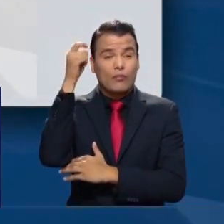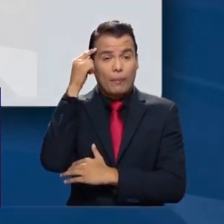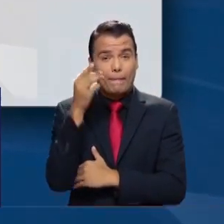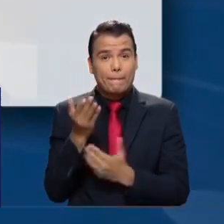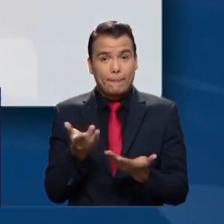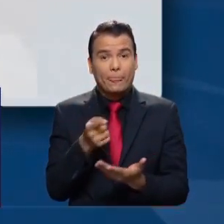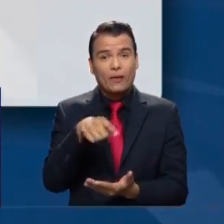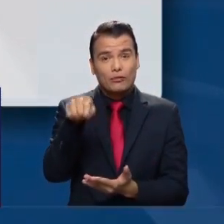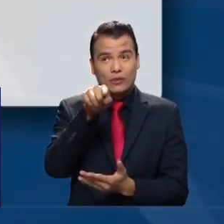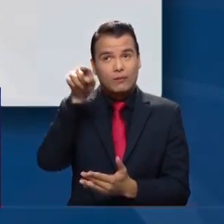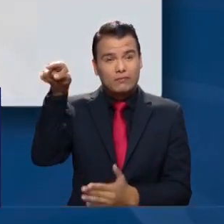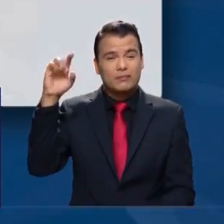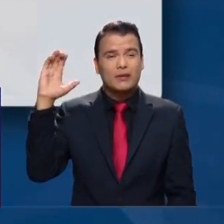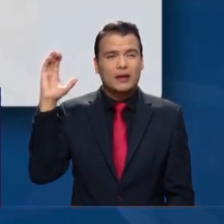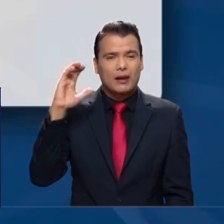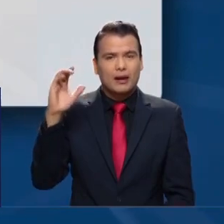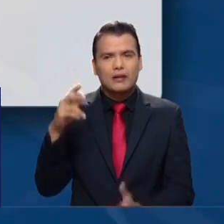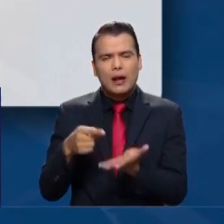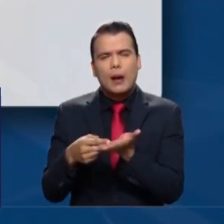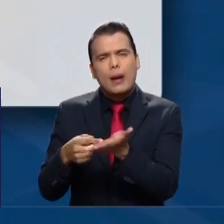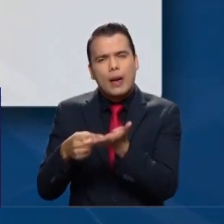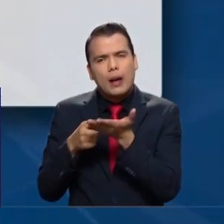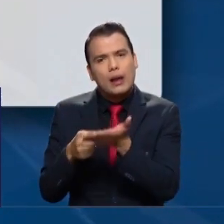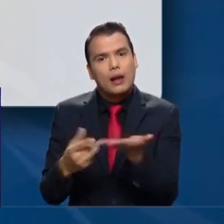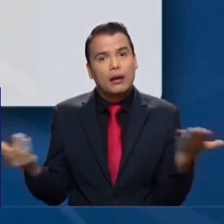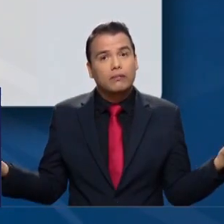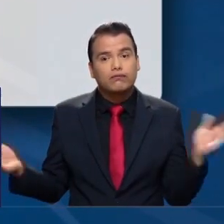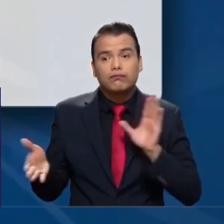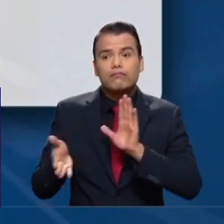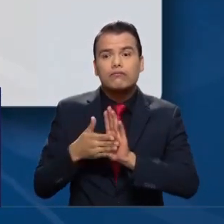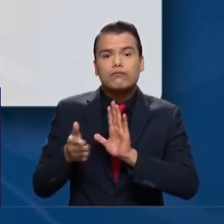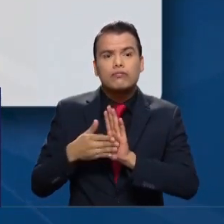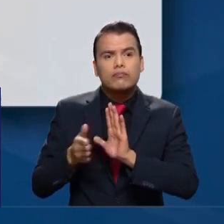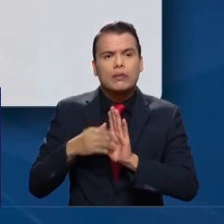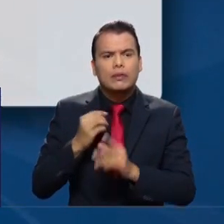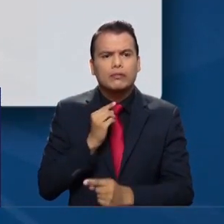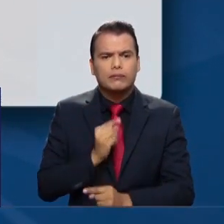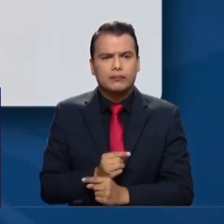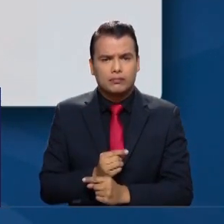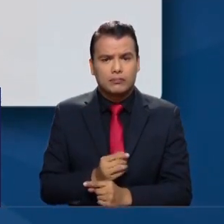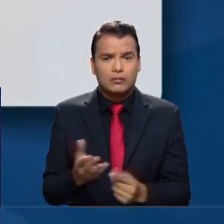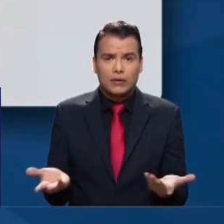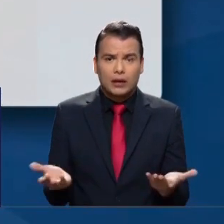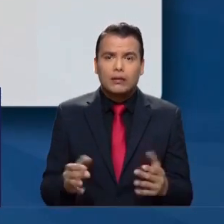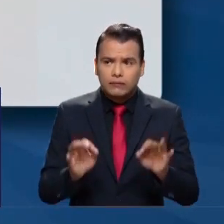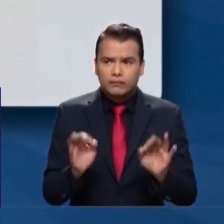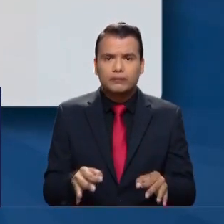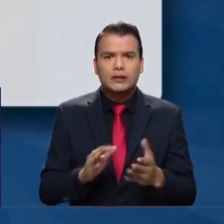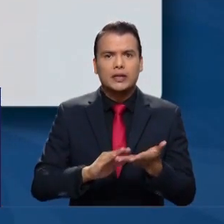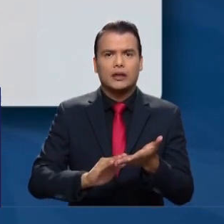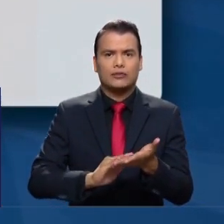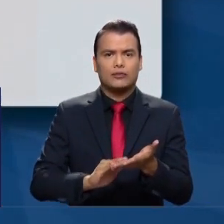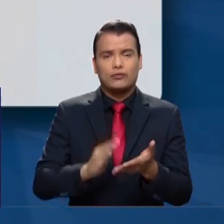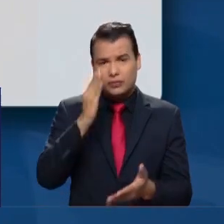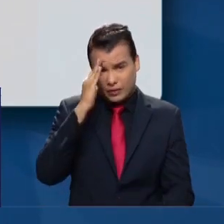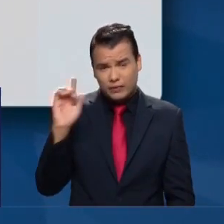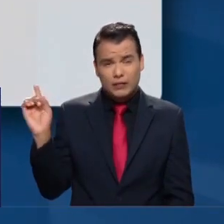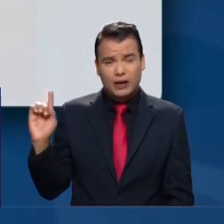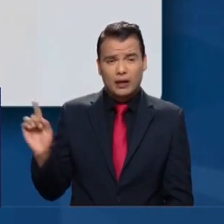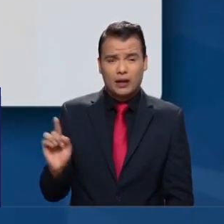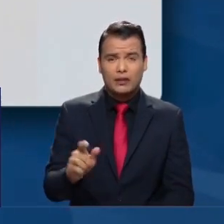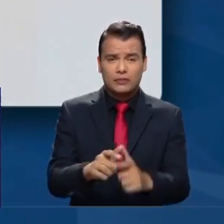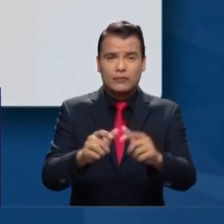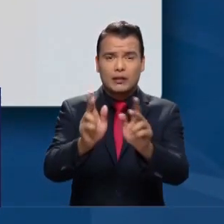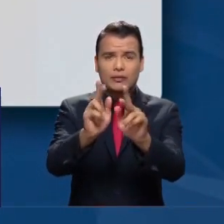país se muestren resultados, porque ya han son muchísimos años y muchísimas víctimas las que se tienen